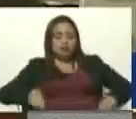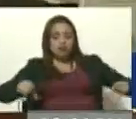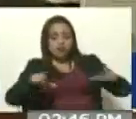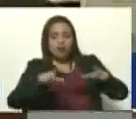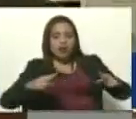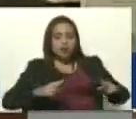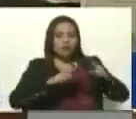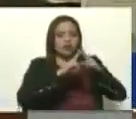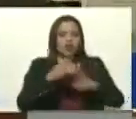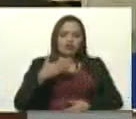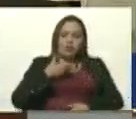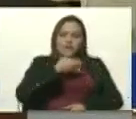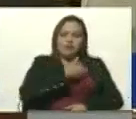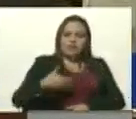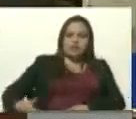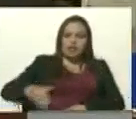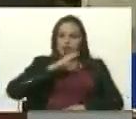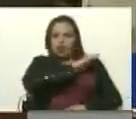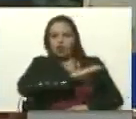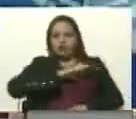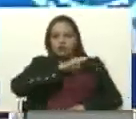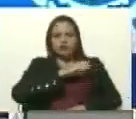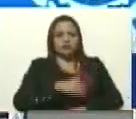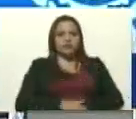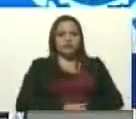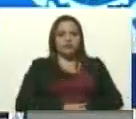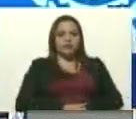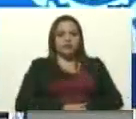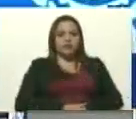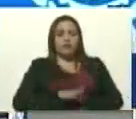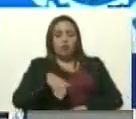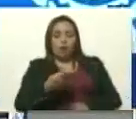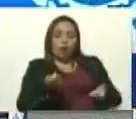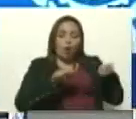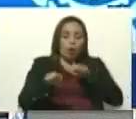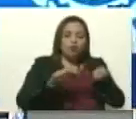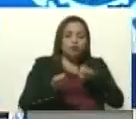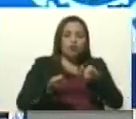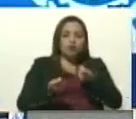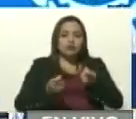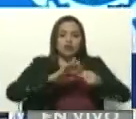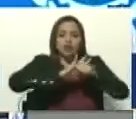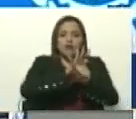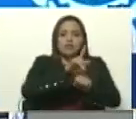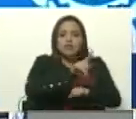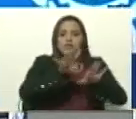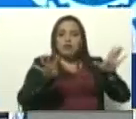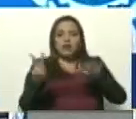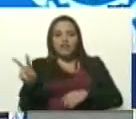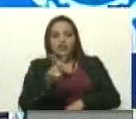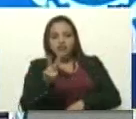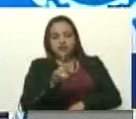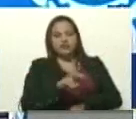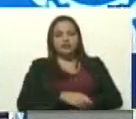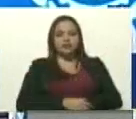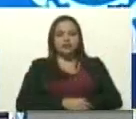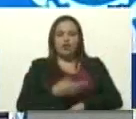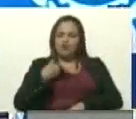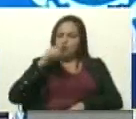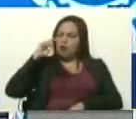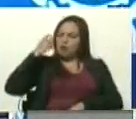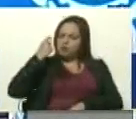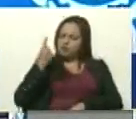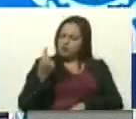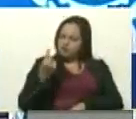Yo soy presidenta de la Comisión Presidencial para el Control del COVID-19 en Venezuela y recuerdo un día me